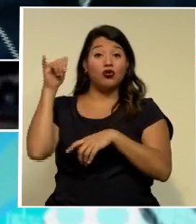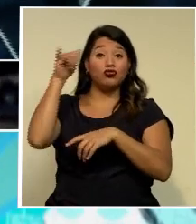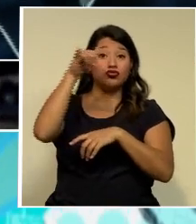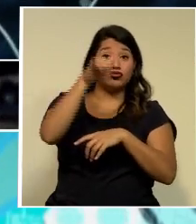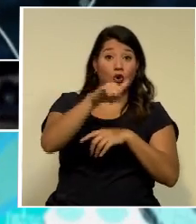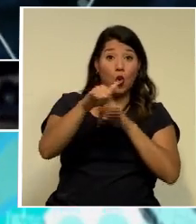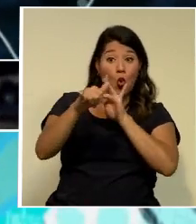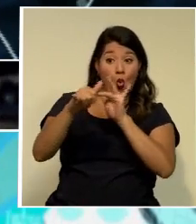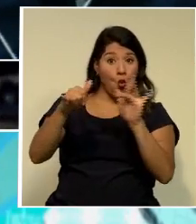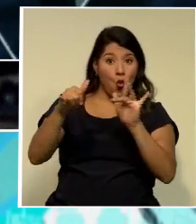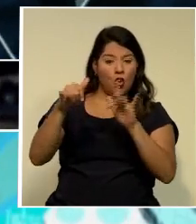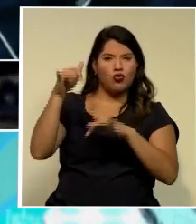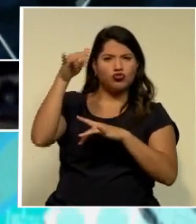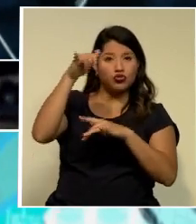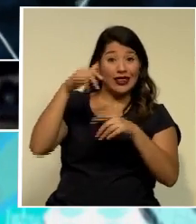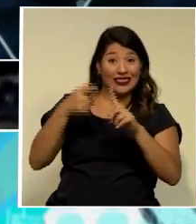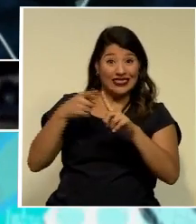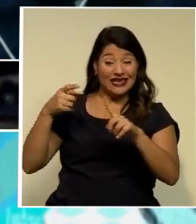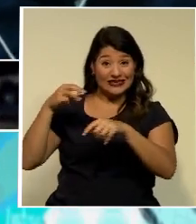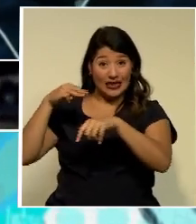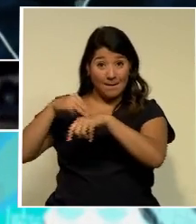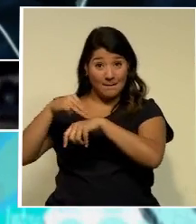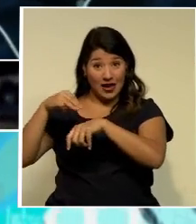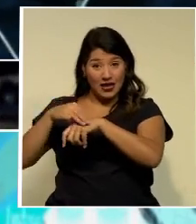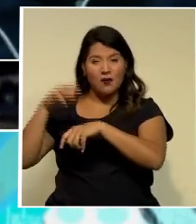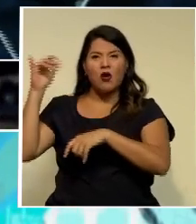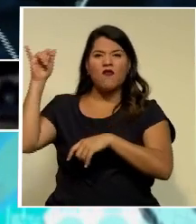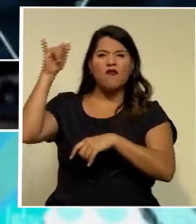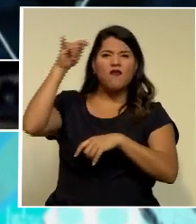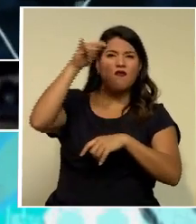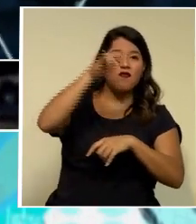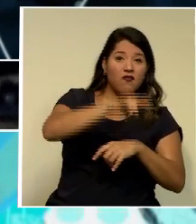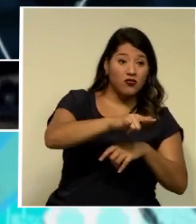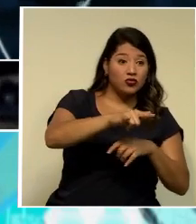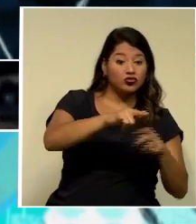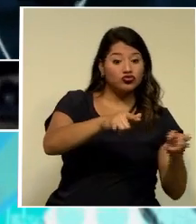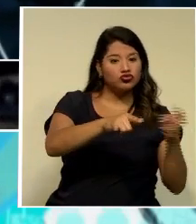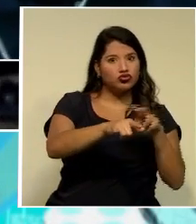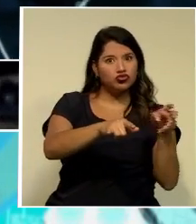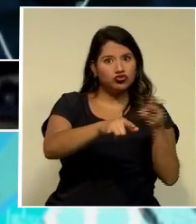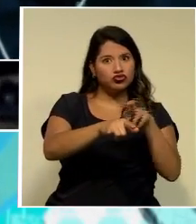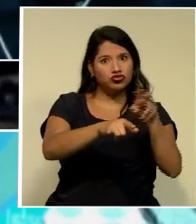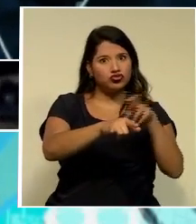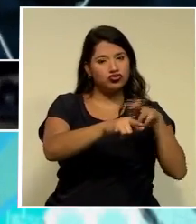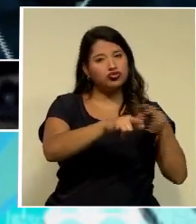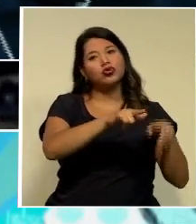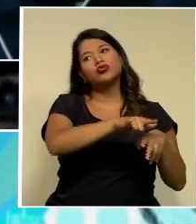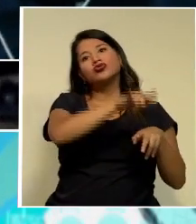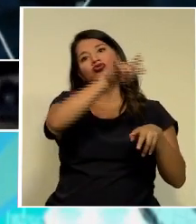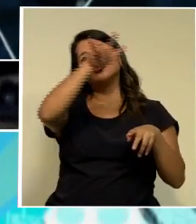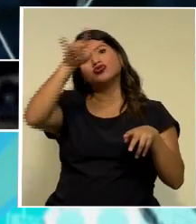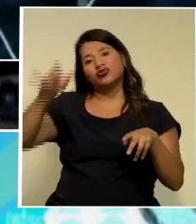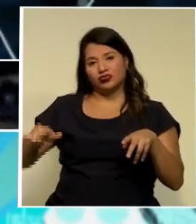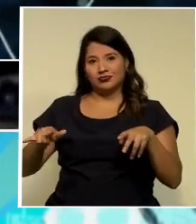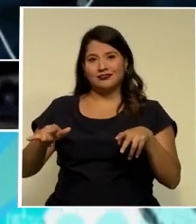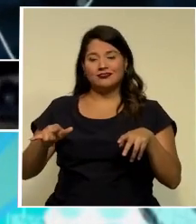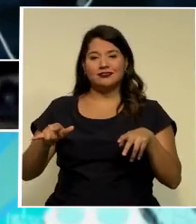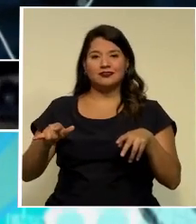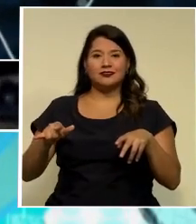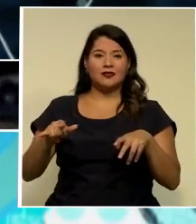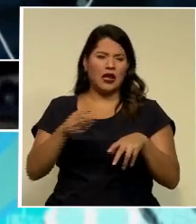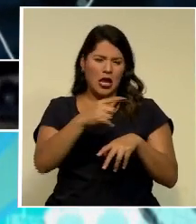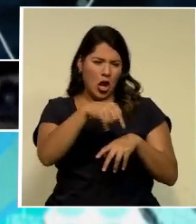desde Miami a recoger a todos los periodistas que estábamos en la misma situación mía, o sea, de canales de televisión, de agencias,